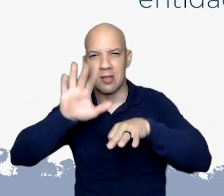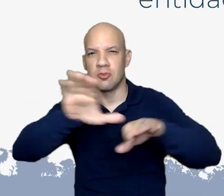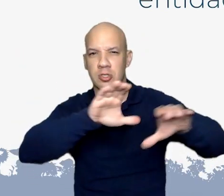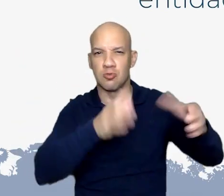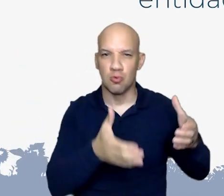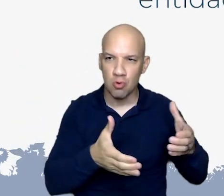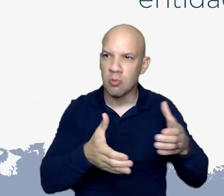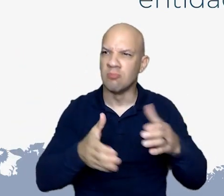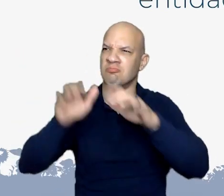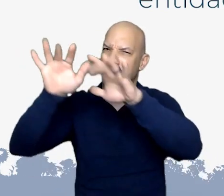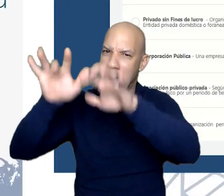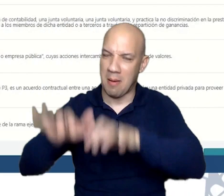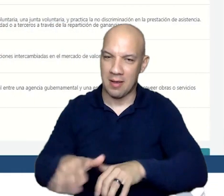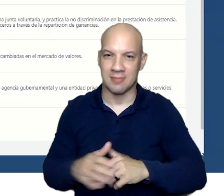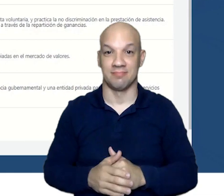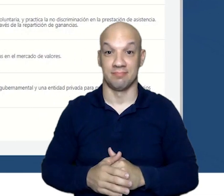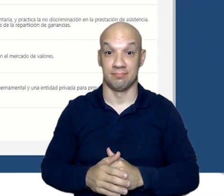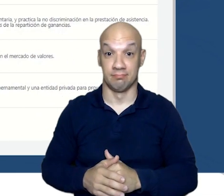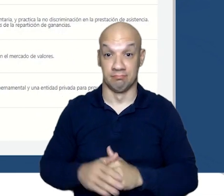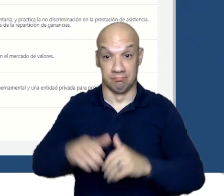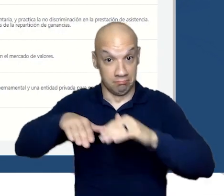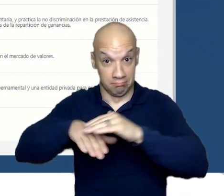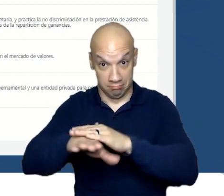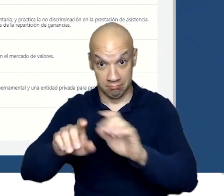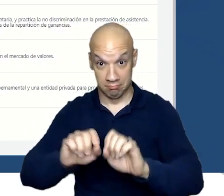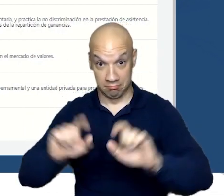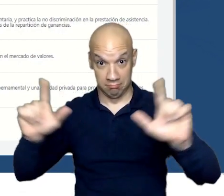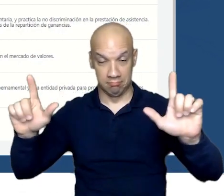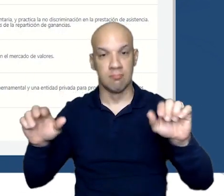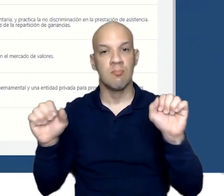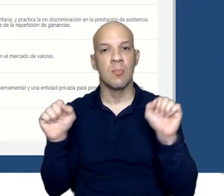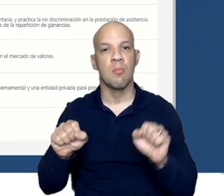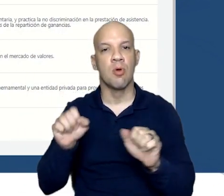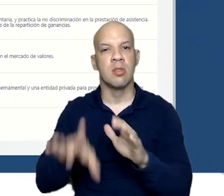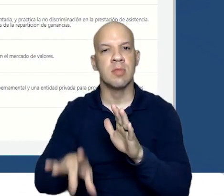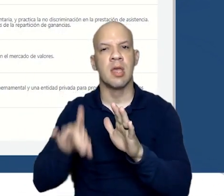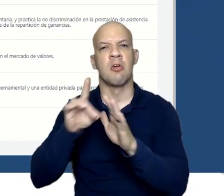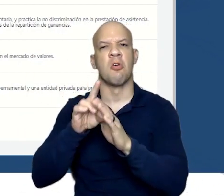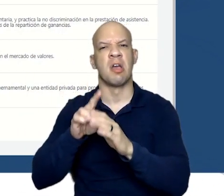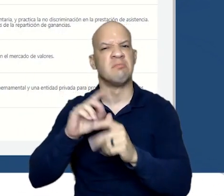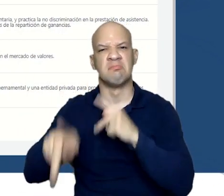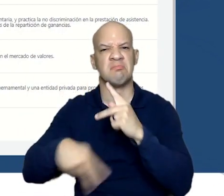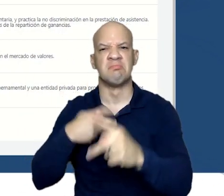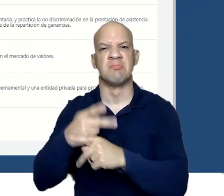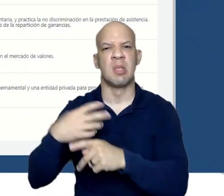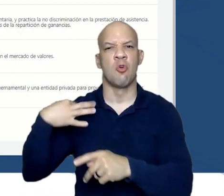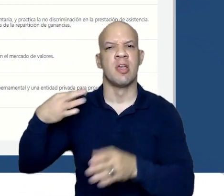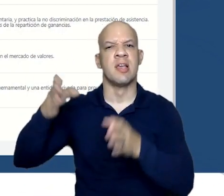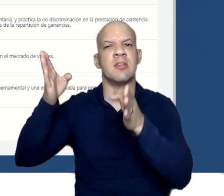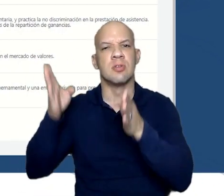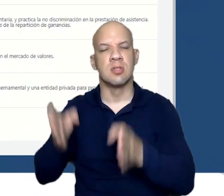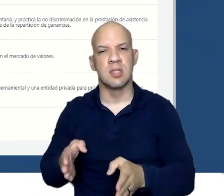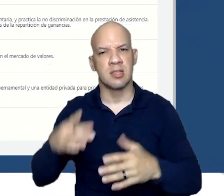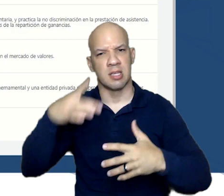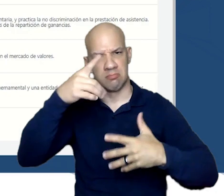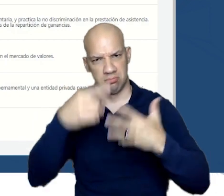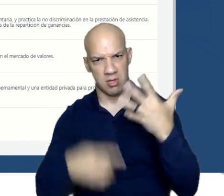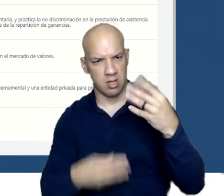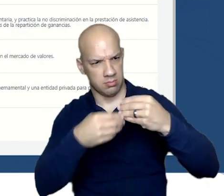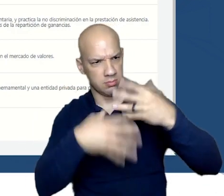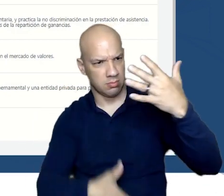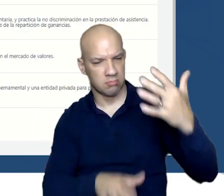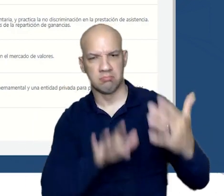entidad. Una vez haya iniciado sesión, podrá seleccionar el tipo de solicitante del listado de